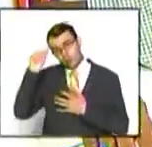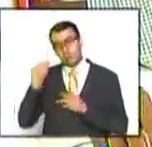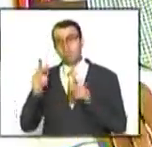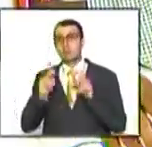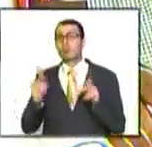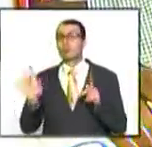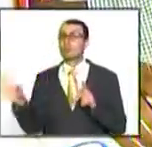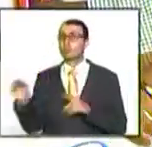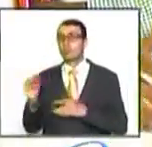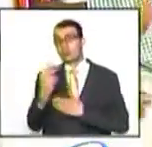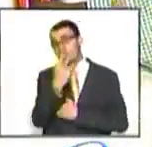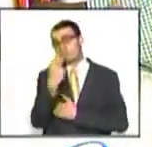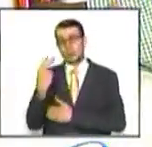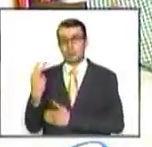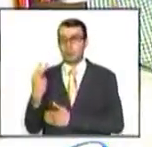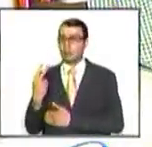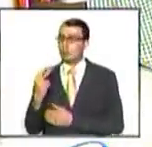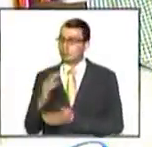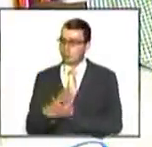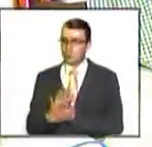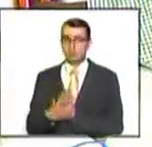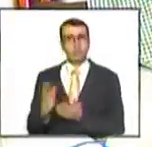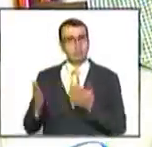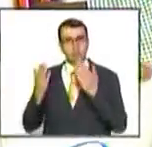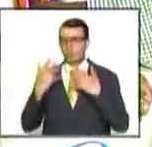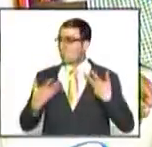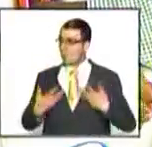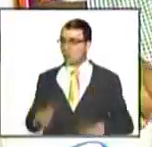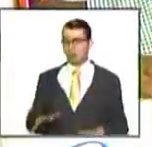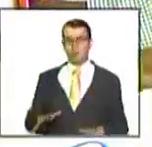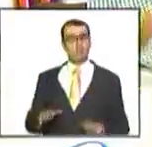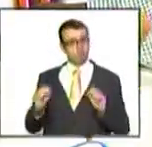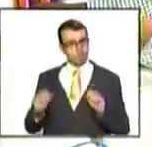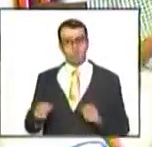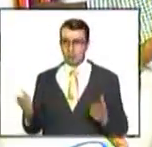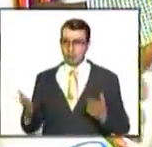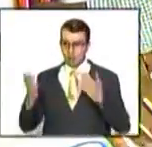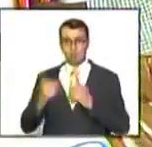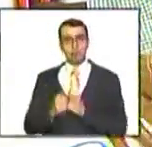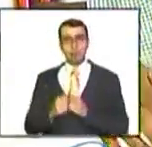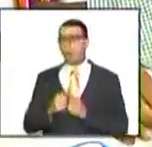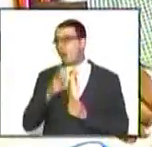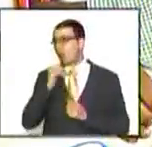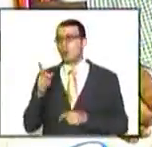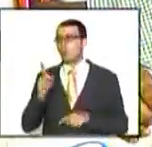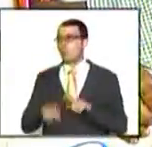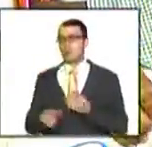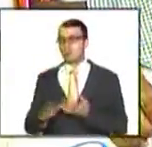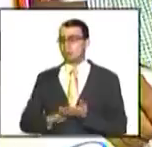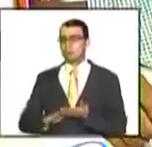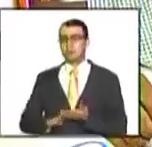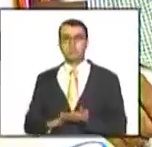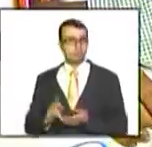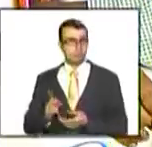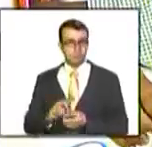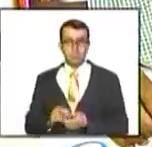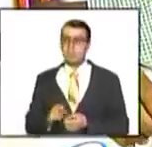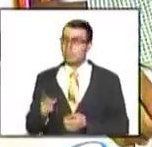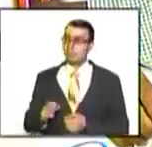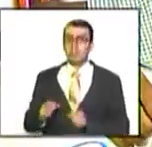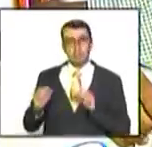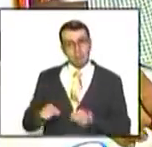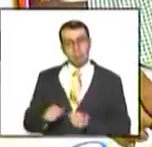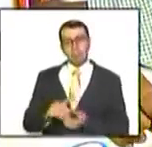pacientes que no hay limitaciones, que no hay nada para hacer, no, hay muchas alternativas y posibilidades